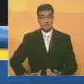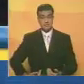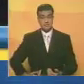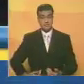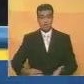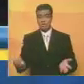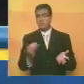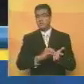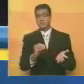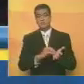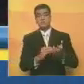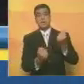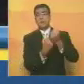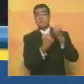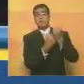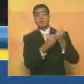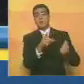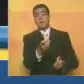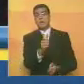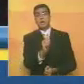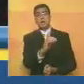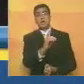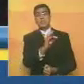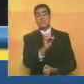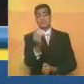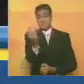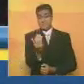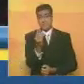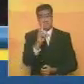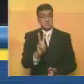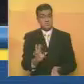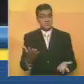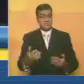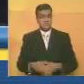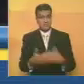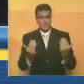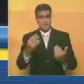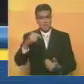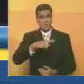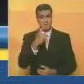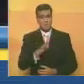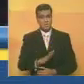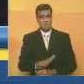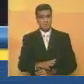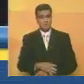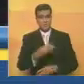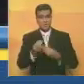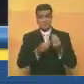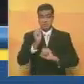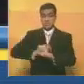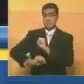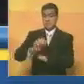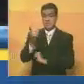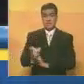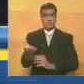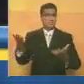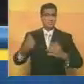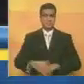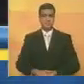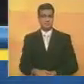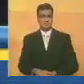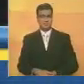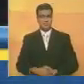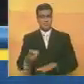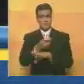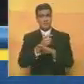rato salía apoyando a cadfi le ofreció que se viniera a Venezuela Y todavía hoy muerto cadfi pues lo que hace defender al gobierno de cadfi un